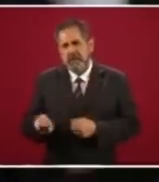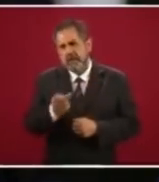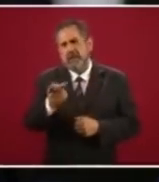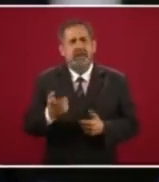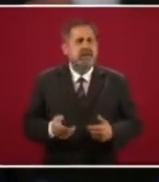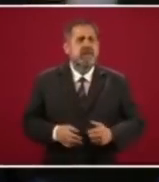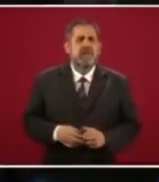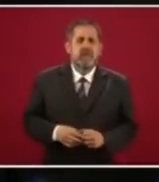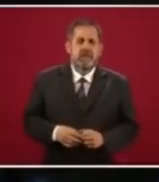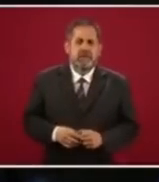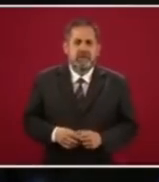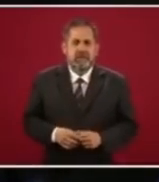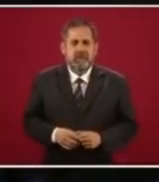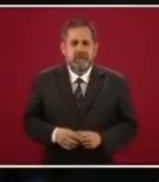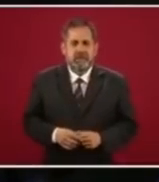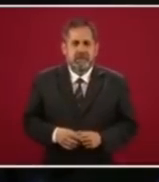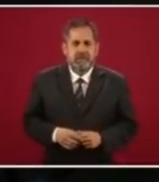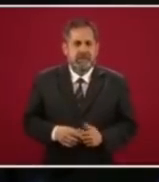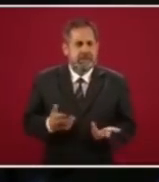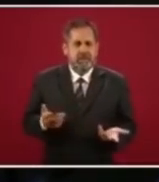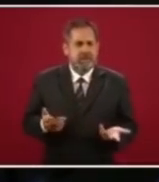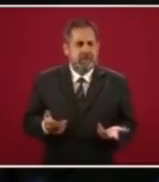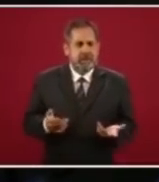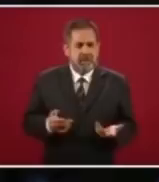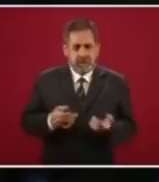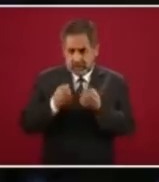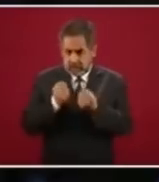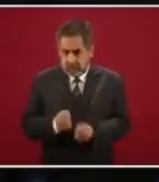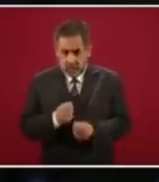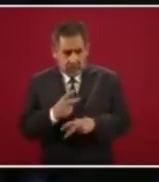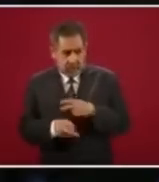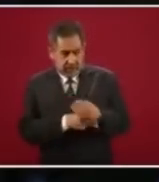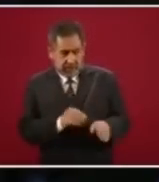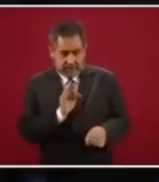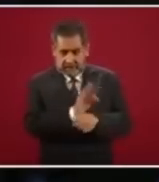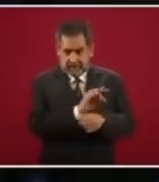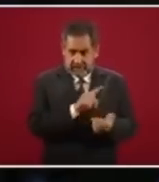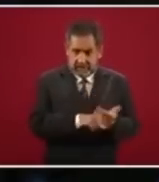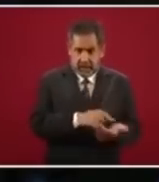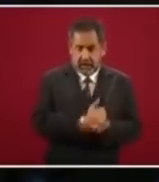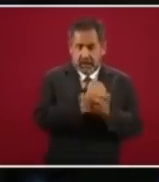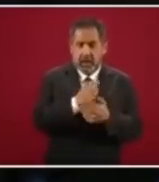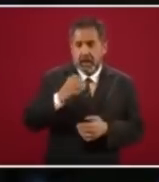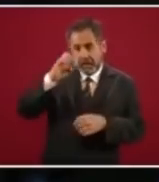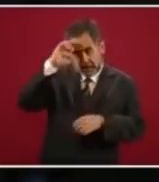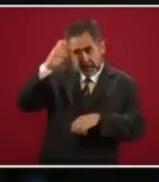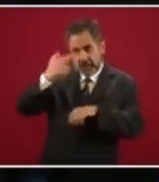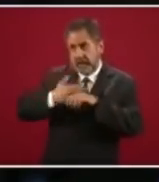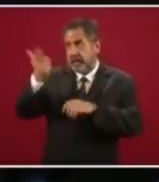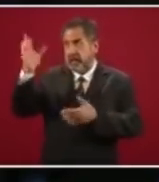esta: ¿qué garantías se le va a dar a los inversionistas extranjeros cuando quieran